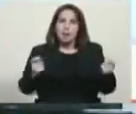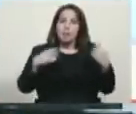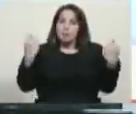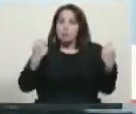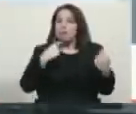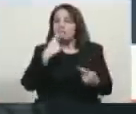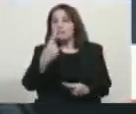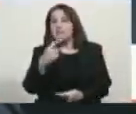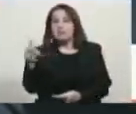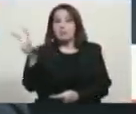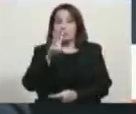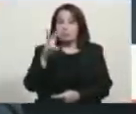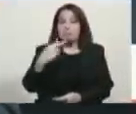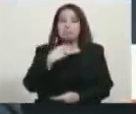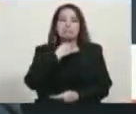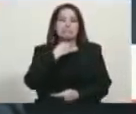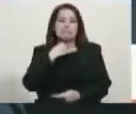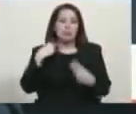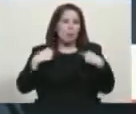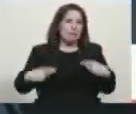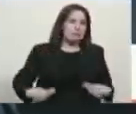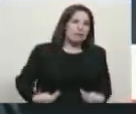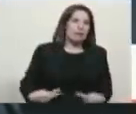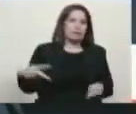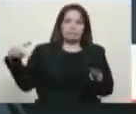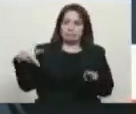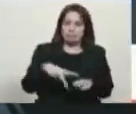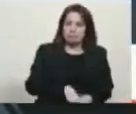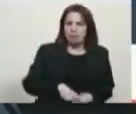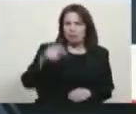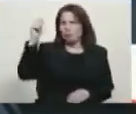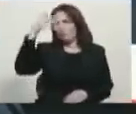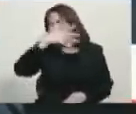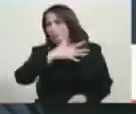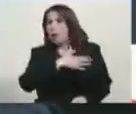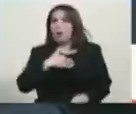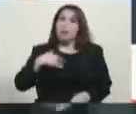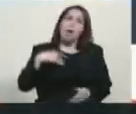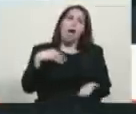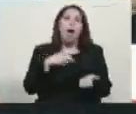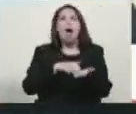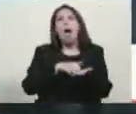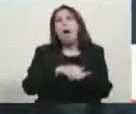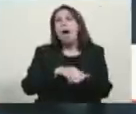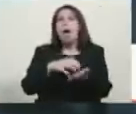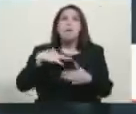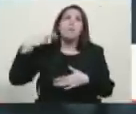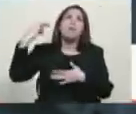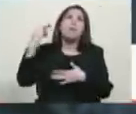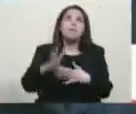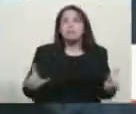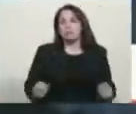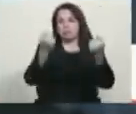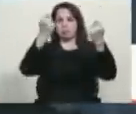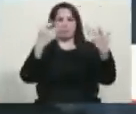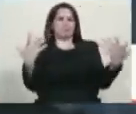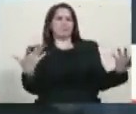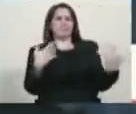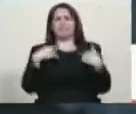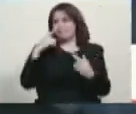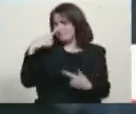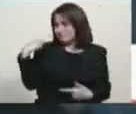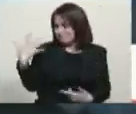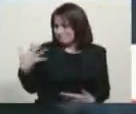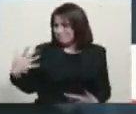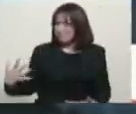una crisis humanitaria. La campaña es que Donald Trump nos quiere salvar. Tremendo salvador ha surgido de las